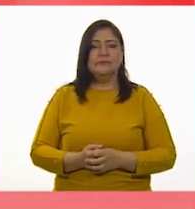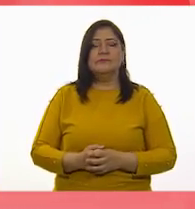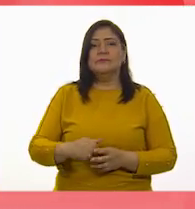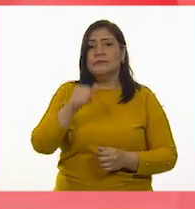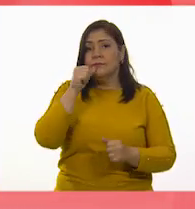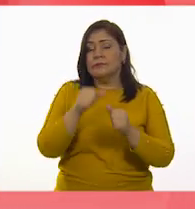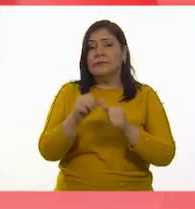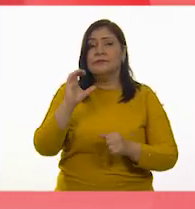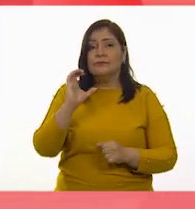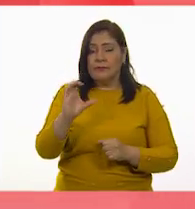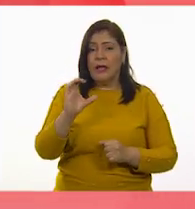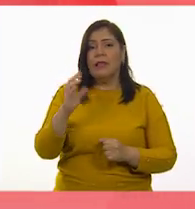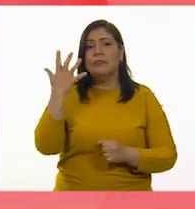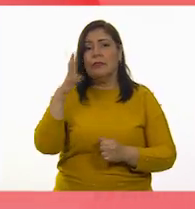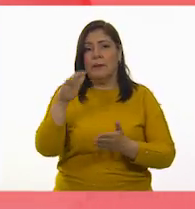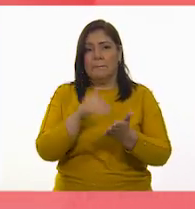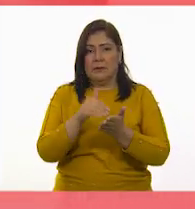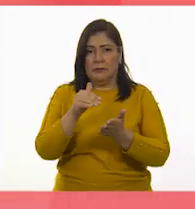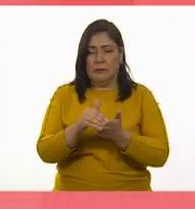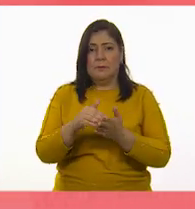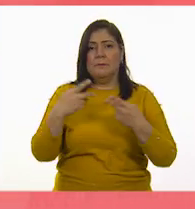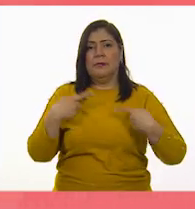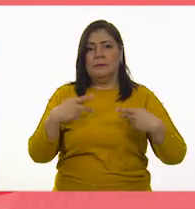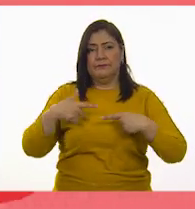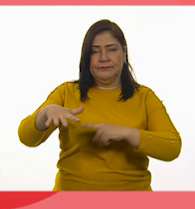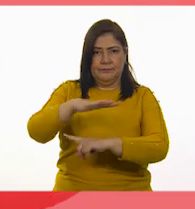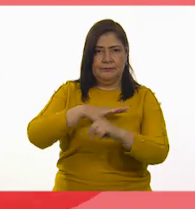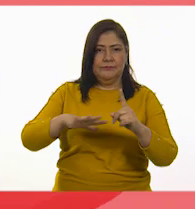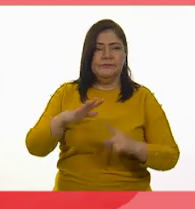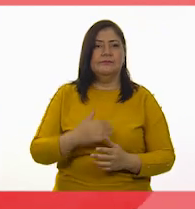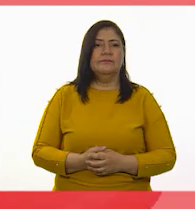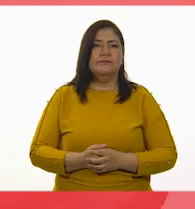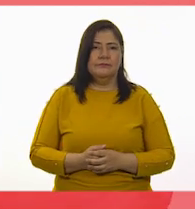C. 10 millones de habitantes.